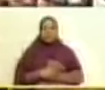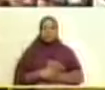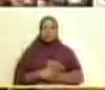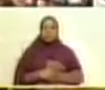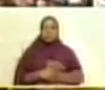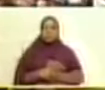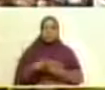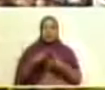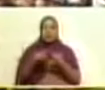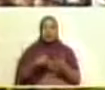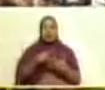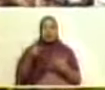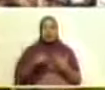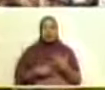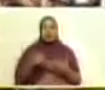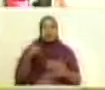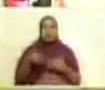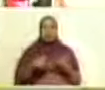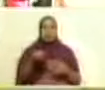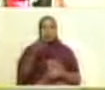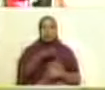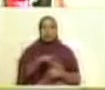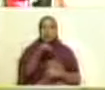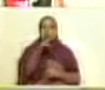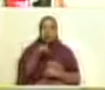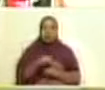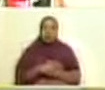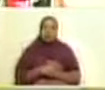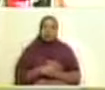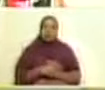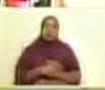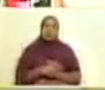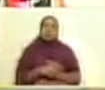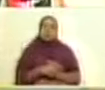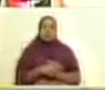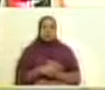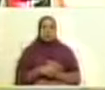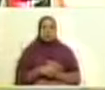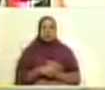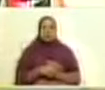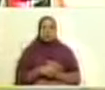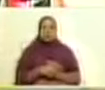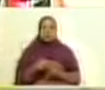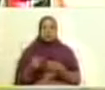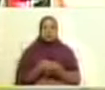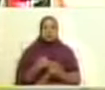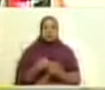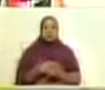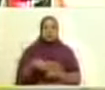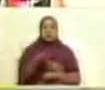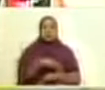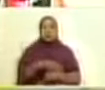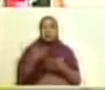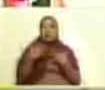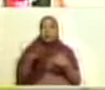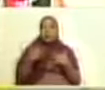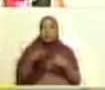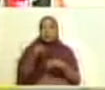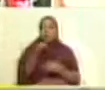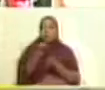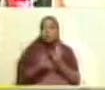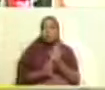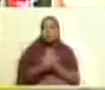Todas las propuestas que han hecho de transformación de la Fuerza Armada Nacional Bolivariana, vamos a darle un aplauso al Estado Mayor